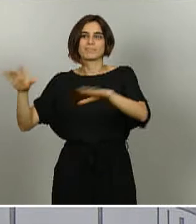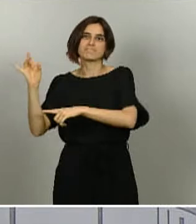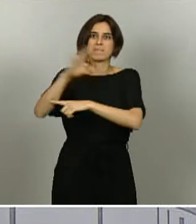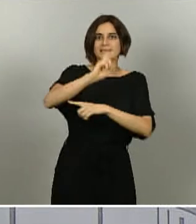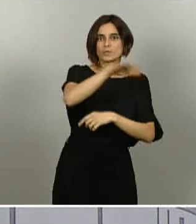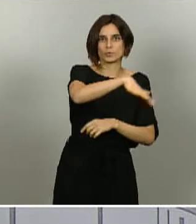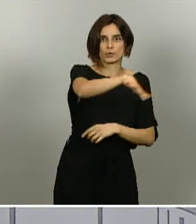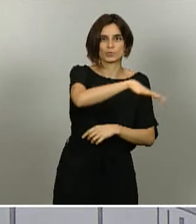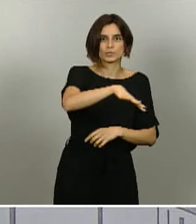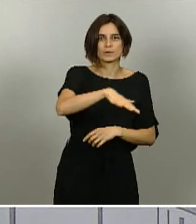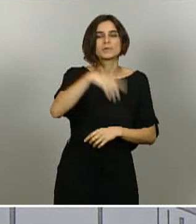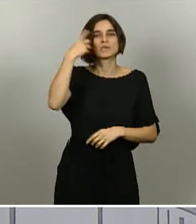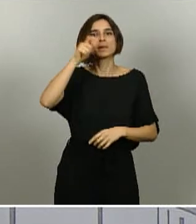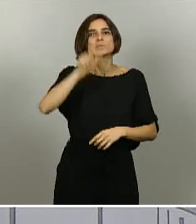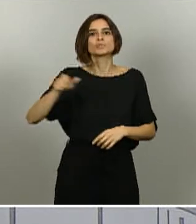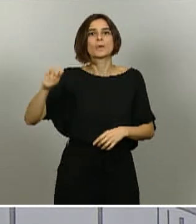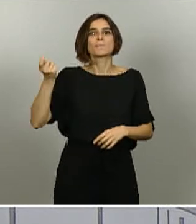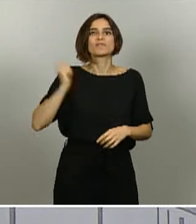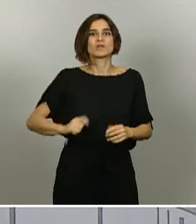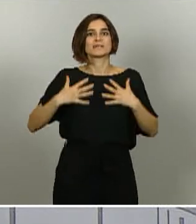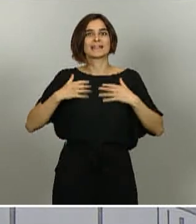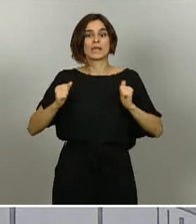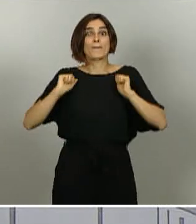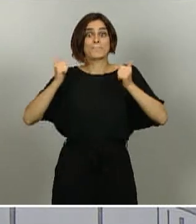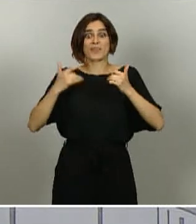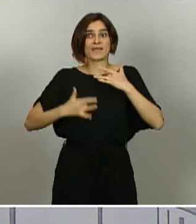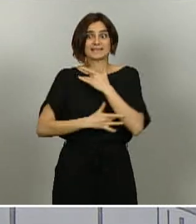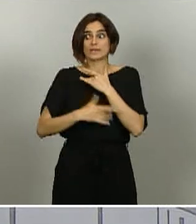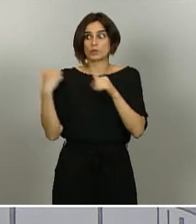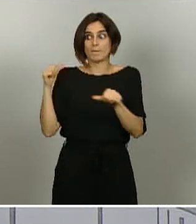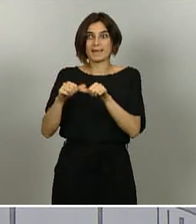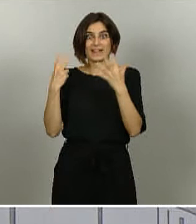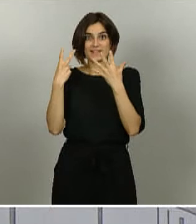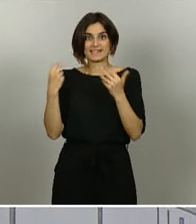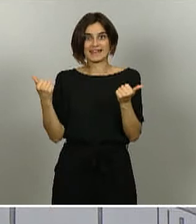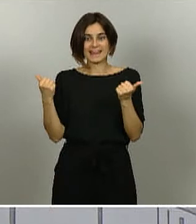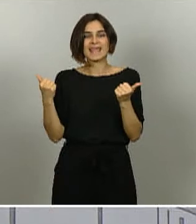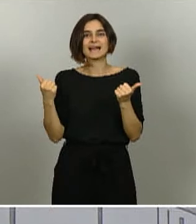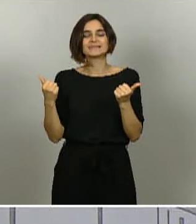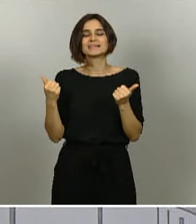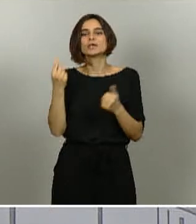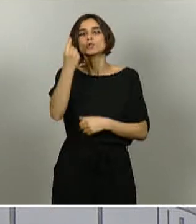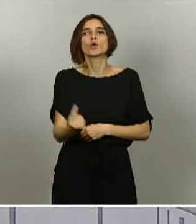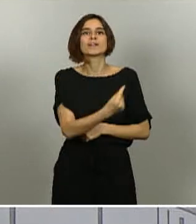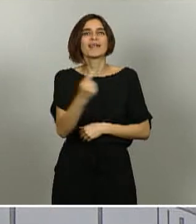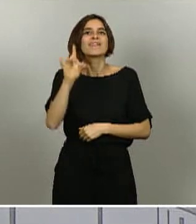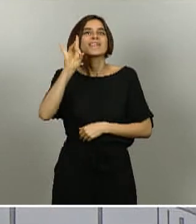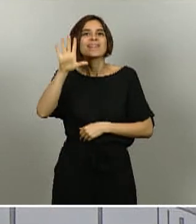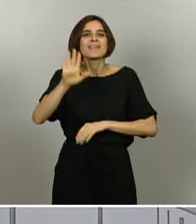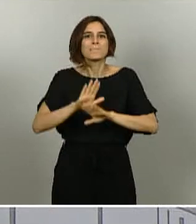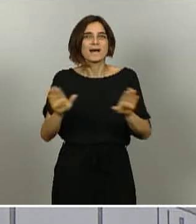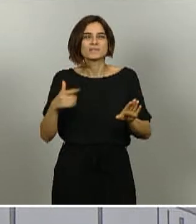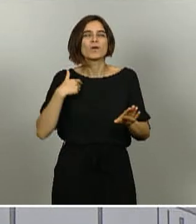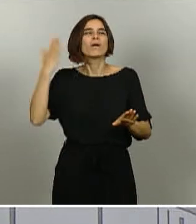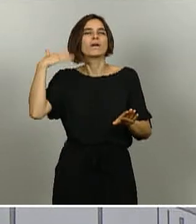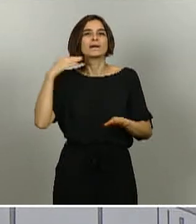que se han infectado o que han iniciado síntomas en los últimos 7 días son solamente 15, no los 345